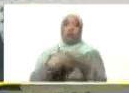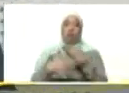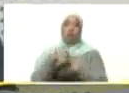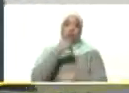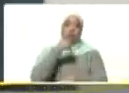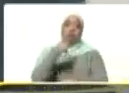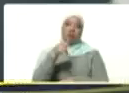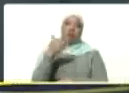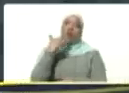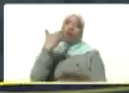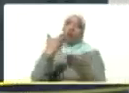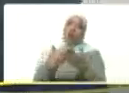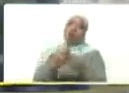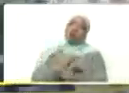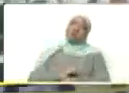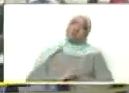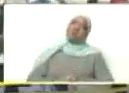you. Gracias.